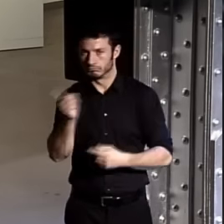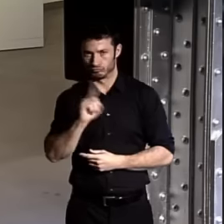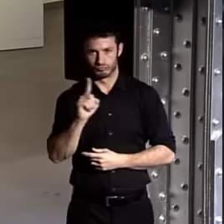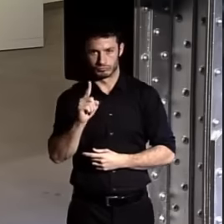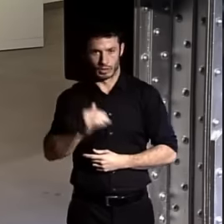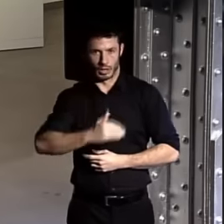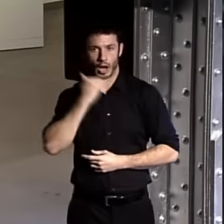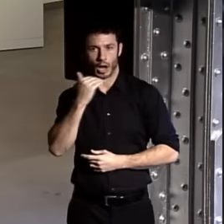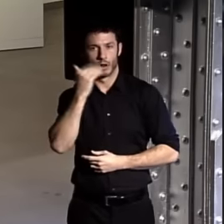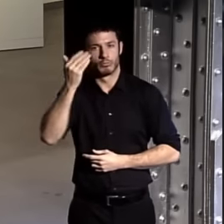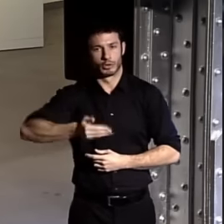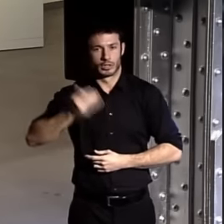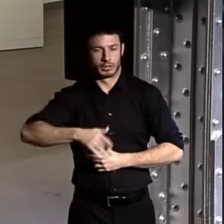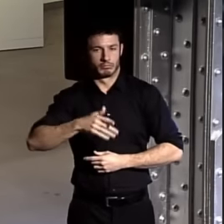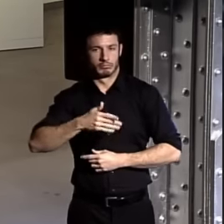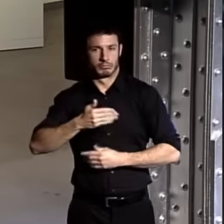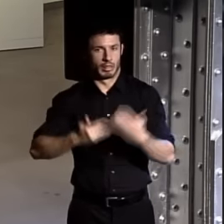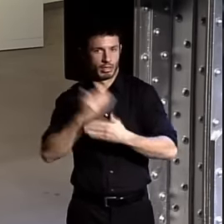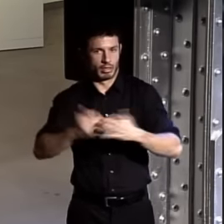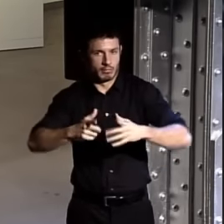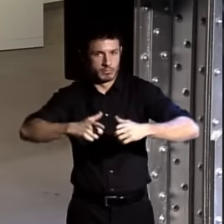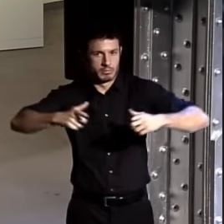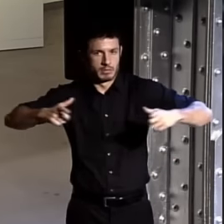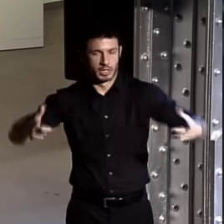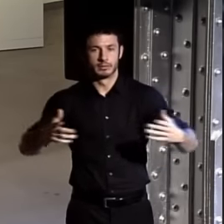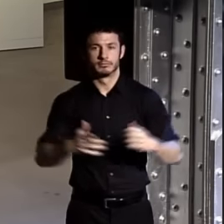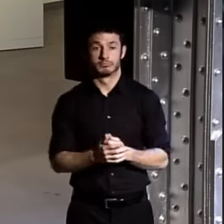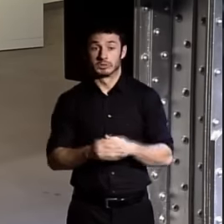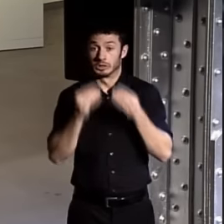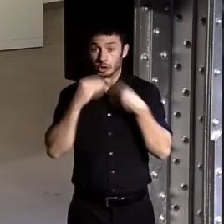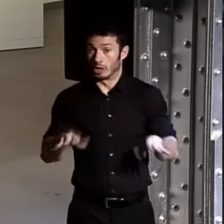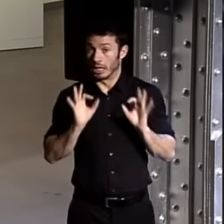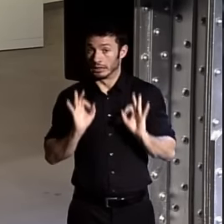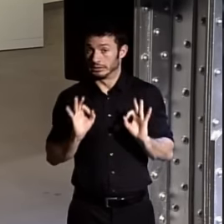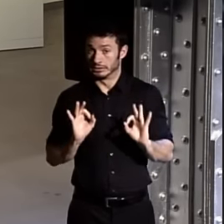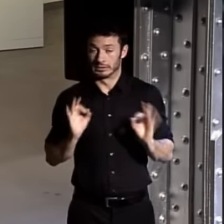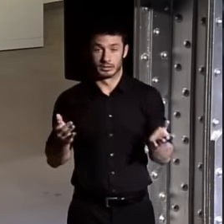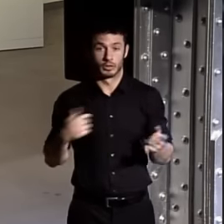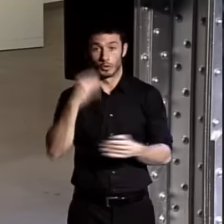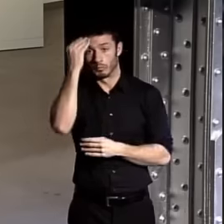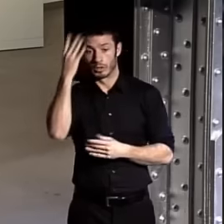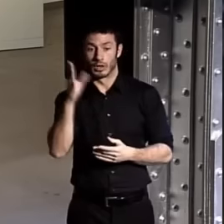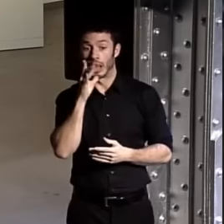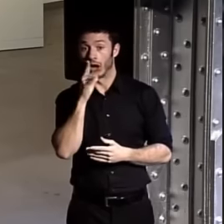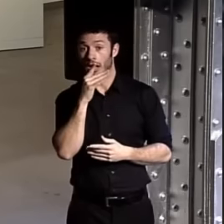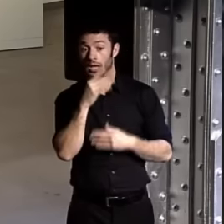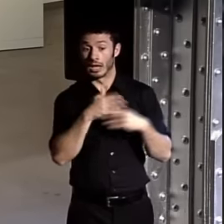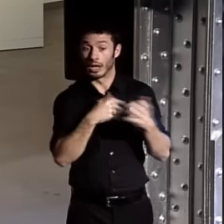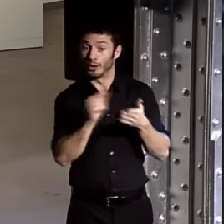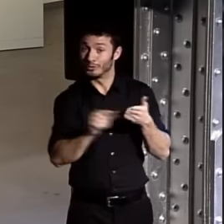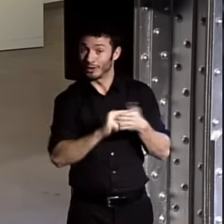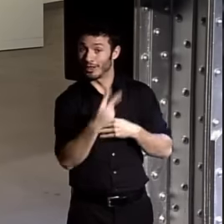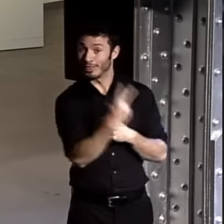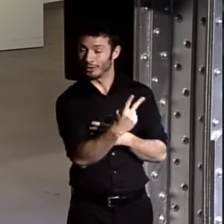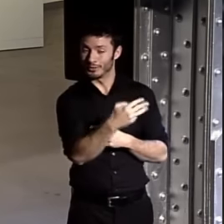algo que se vaya a acabar yo creo que va a ir a más no y bueno esa es la la historia un poquito de de esta exposición yo creo que ahora dos de los autores